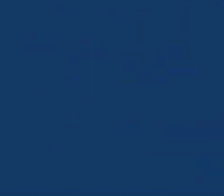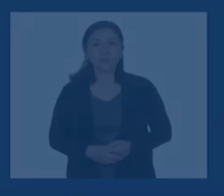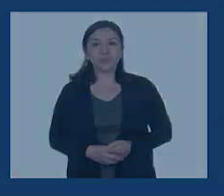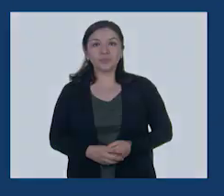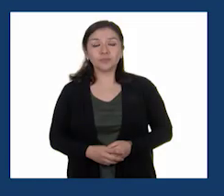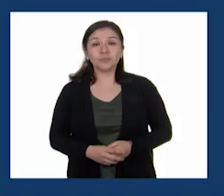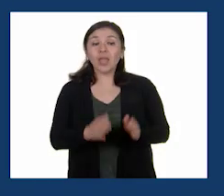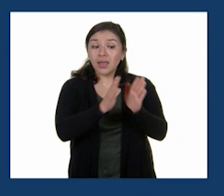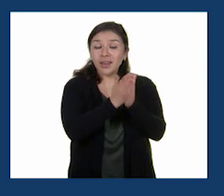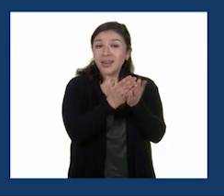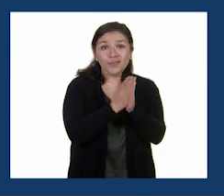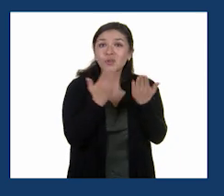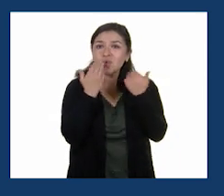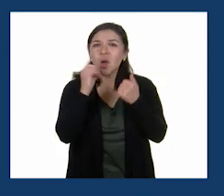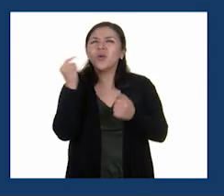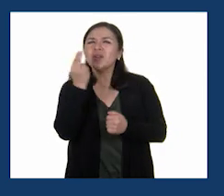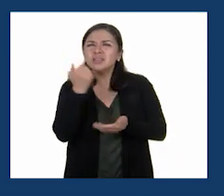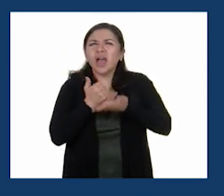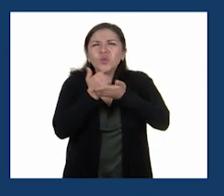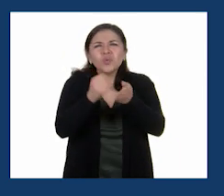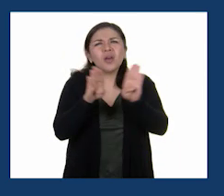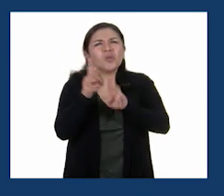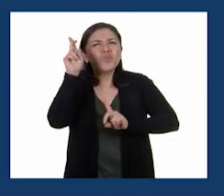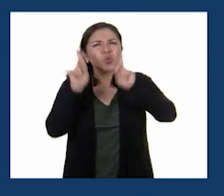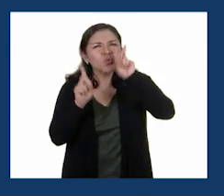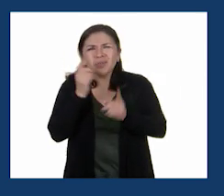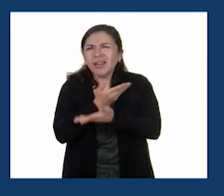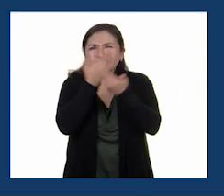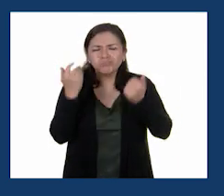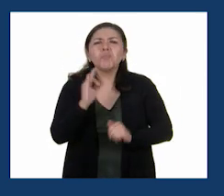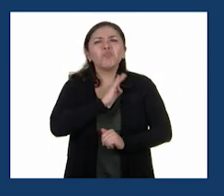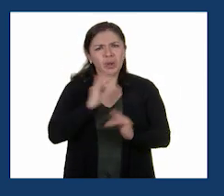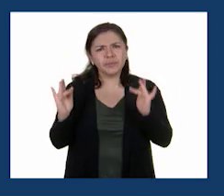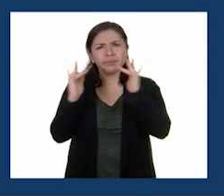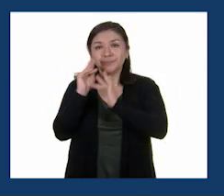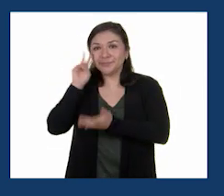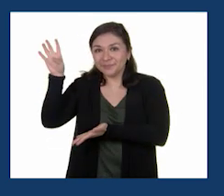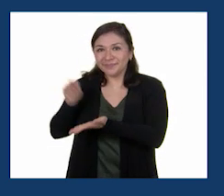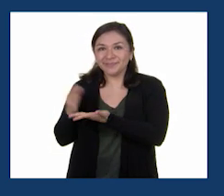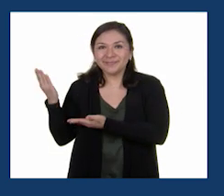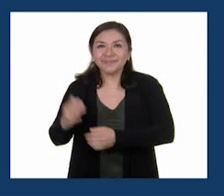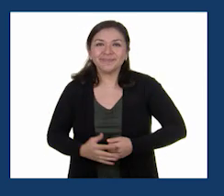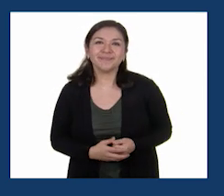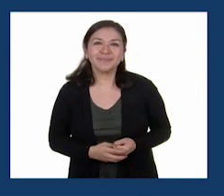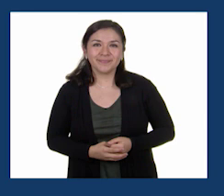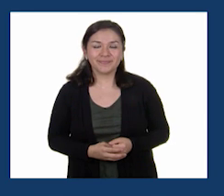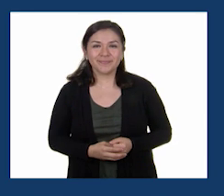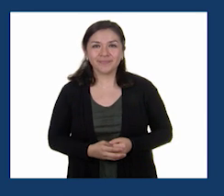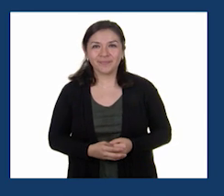Si no tienes el libro de texto o necesitas ayuda para responder las preguntas, contáctanos.